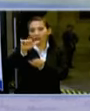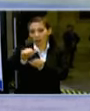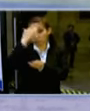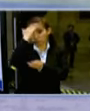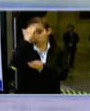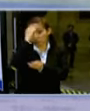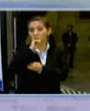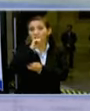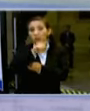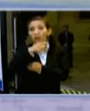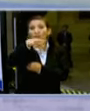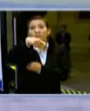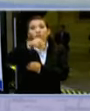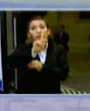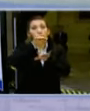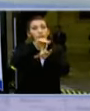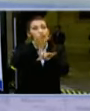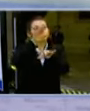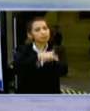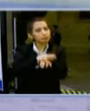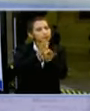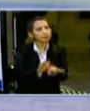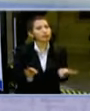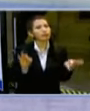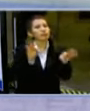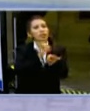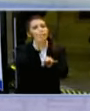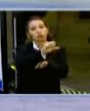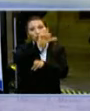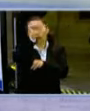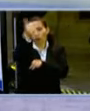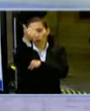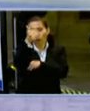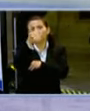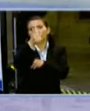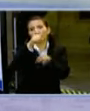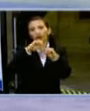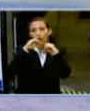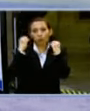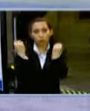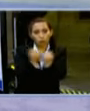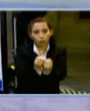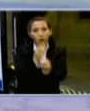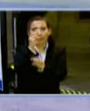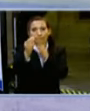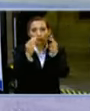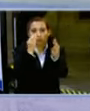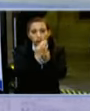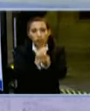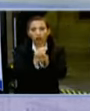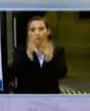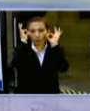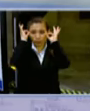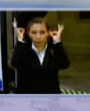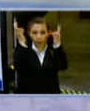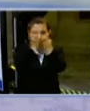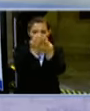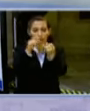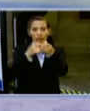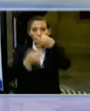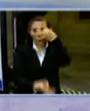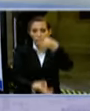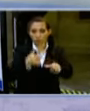conocemos, pero sobre todo a esos otros organismos como la Organización Mundial de Aduanas, a la